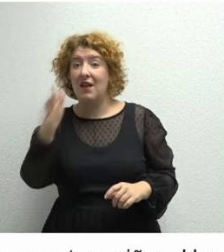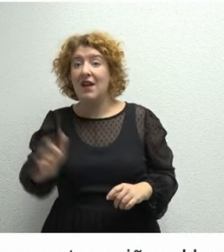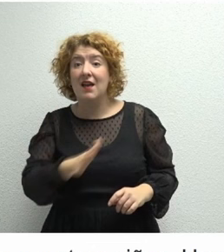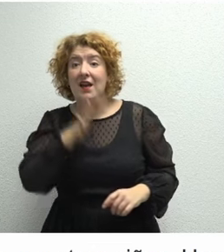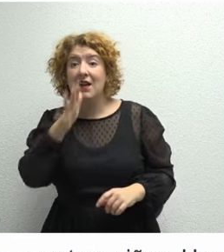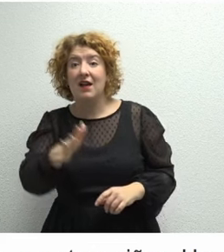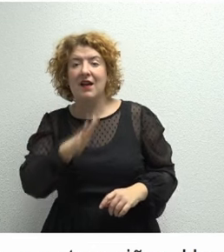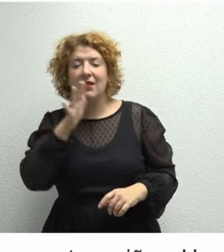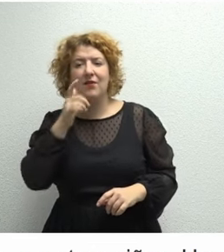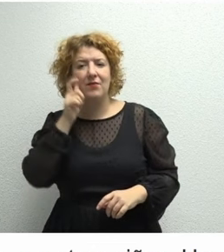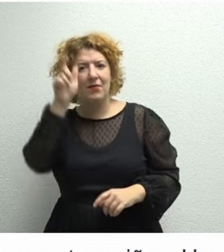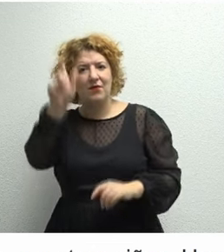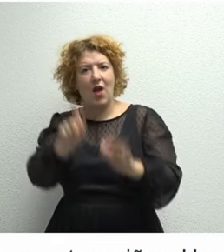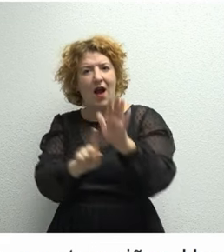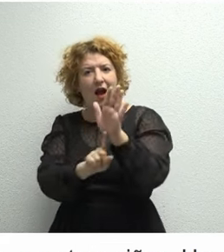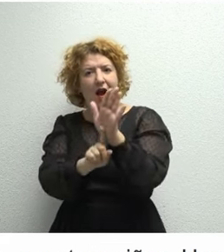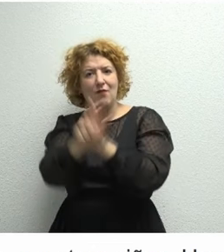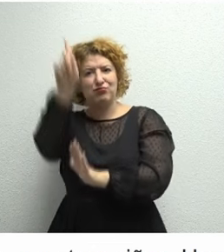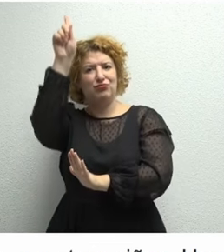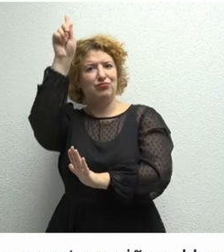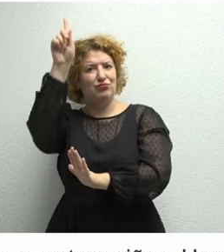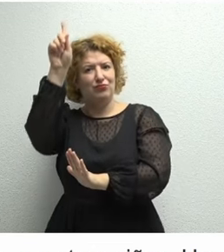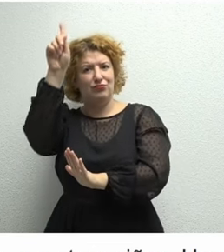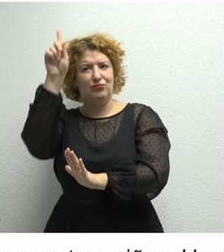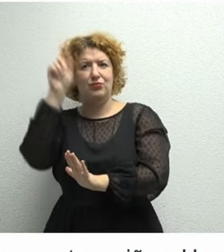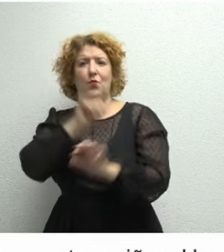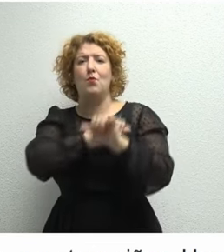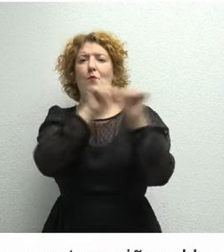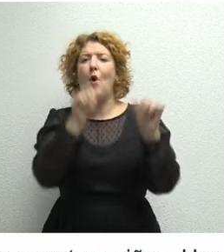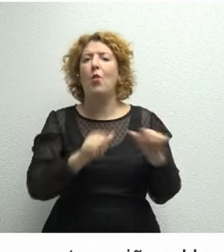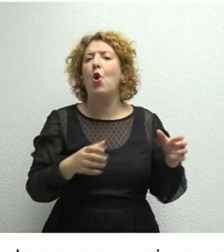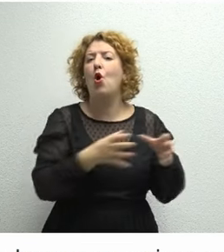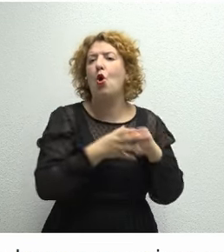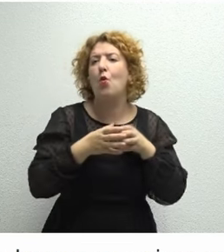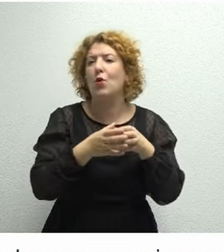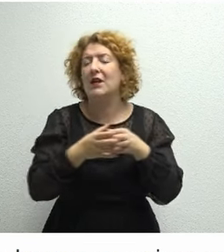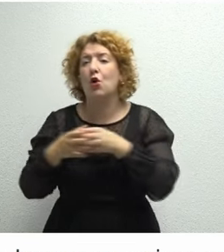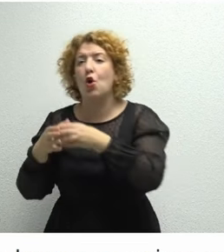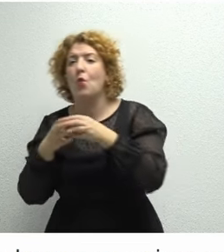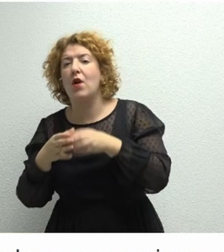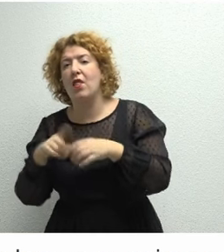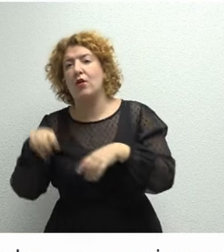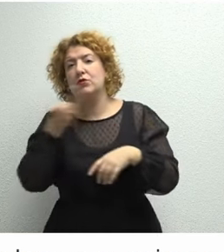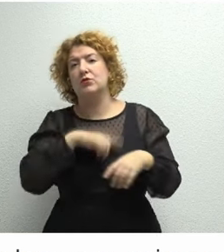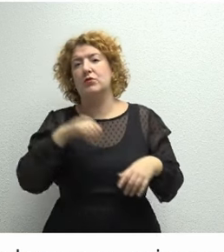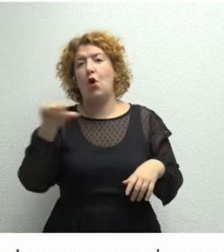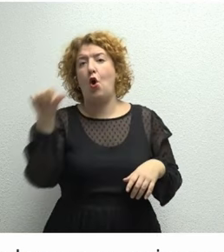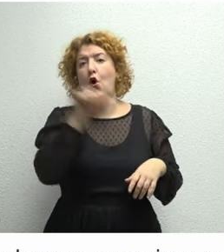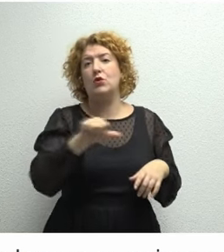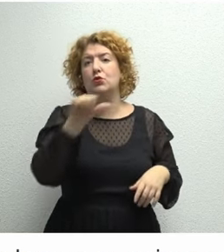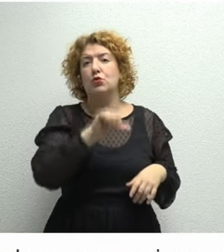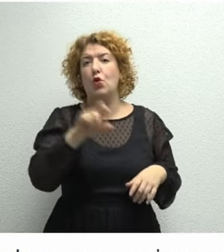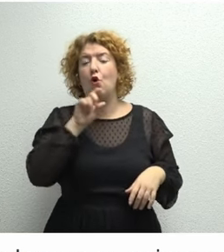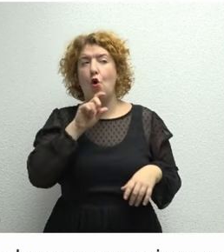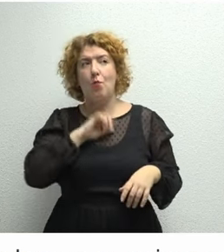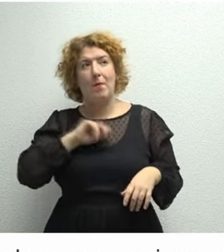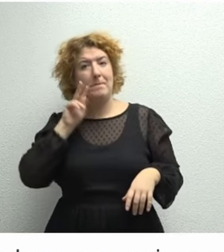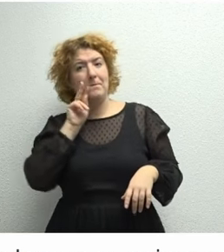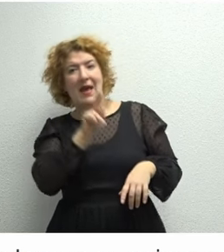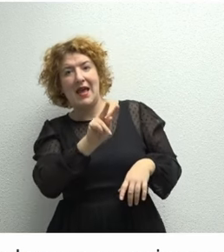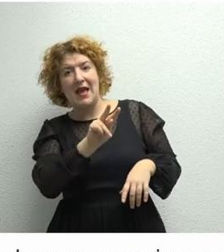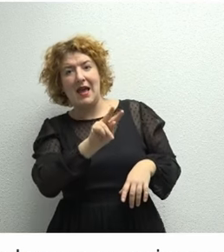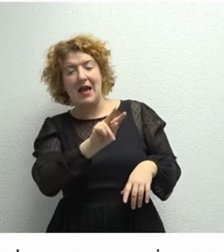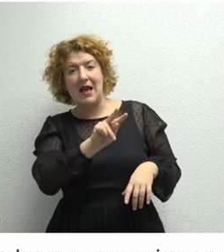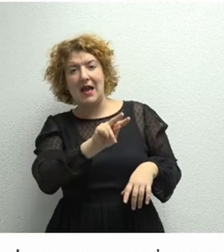cómo vemos cómo evolucionan unos casos desde un modelo comunitario y desde un modelo de de zona oeste a cómo les vemos en un